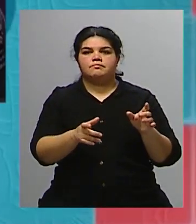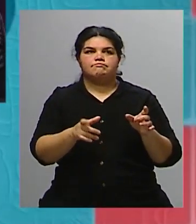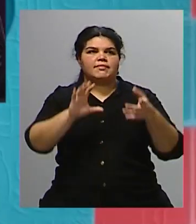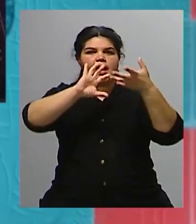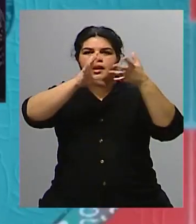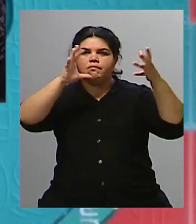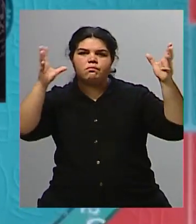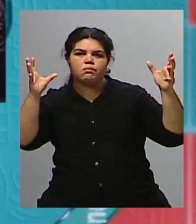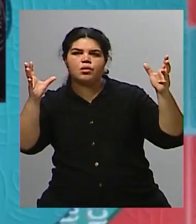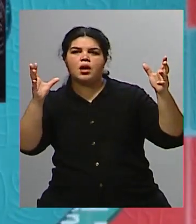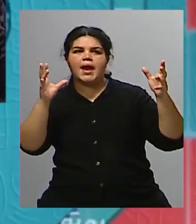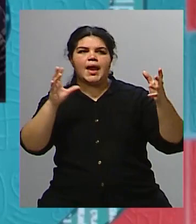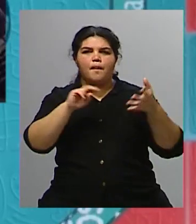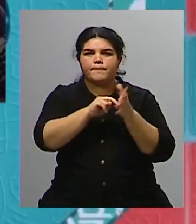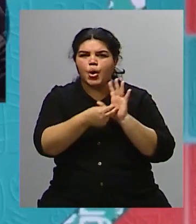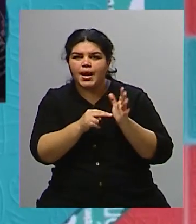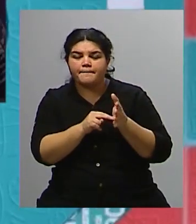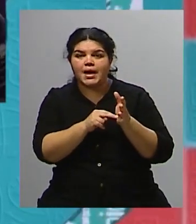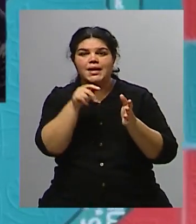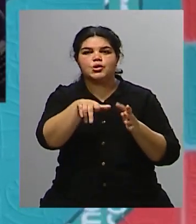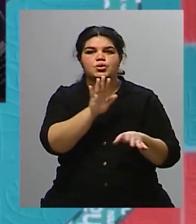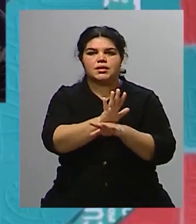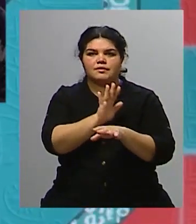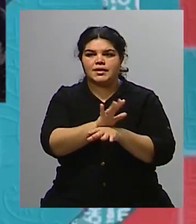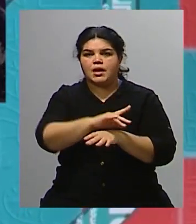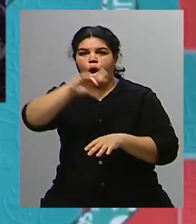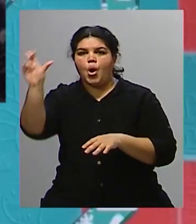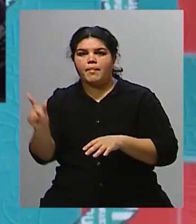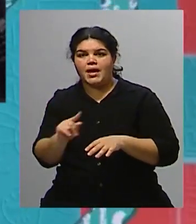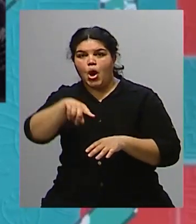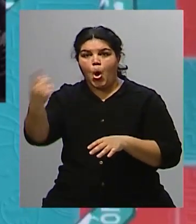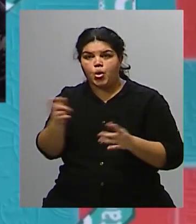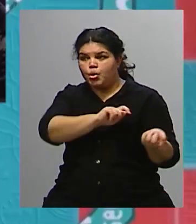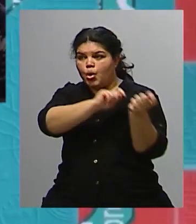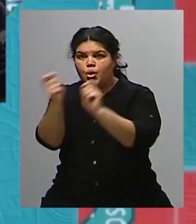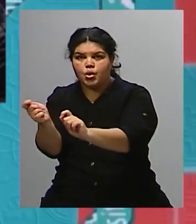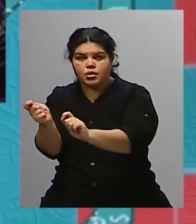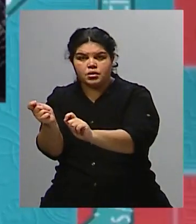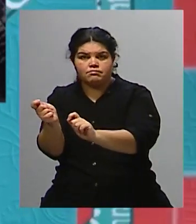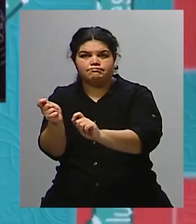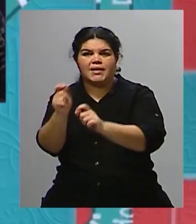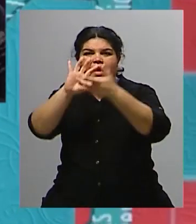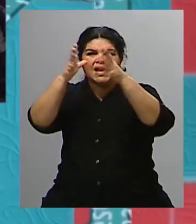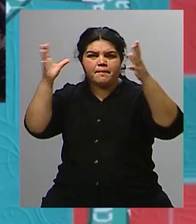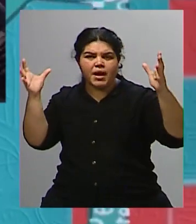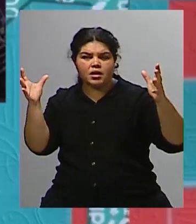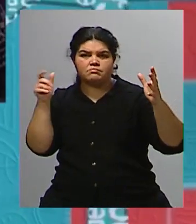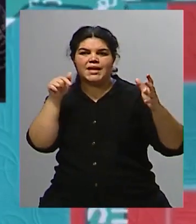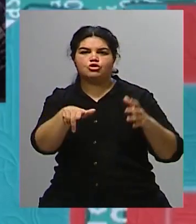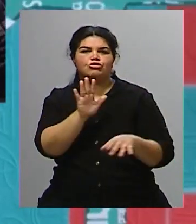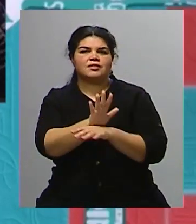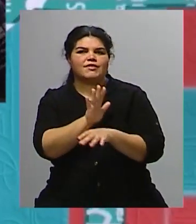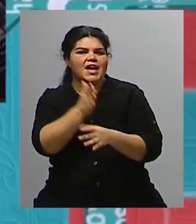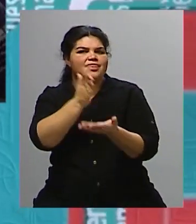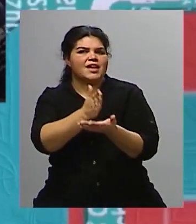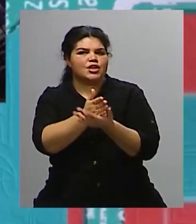refugiados climáticos. Mucha reticencia a eso, porque eso implicaría reconocer un montón de derechos a un montón de personas y muchos estados, sobre todo del norte global,